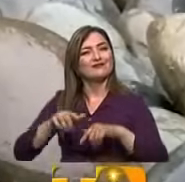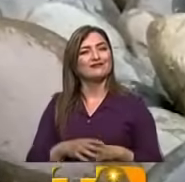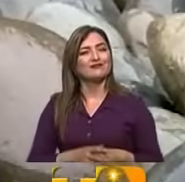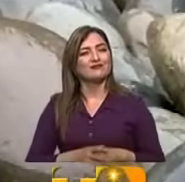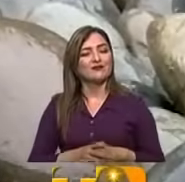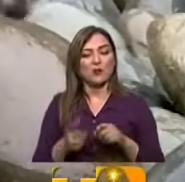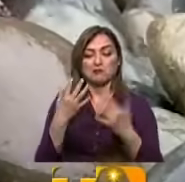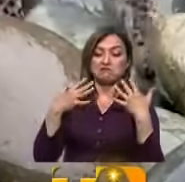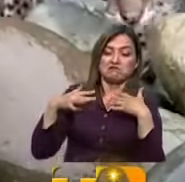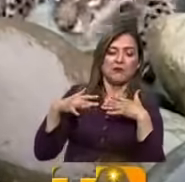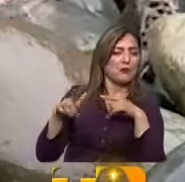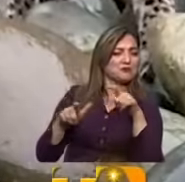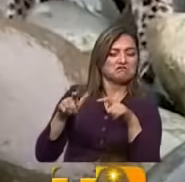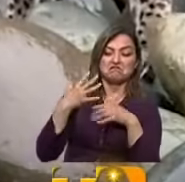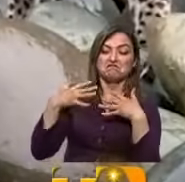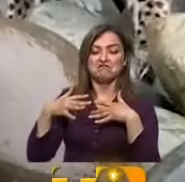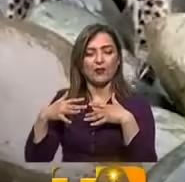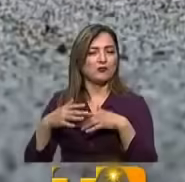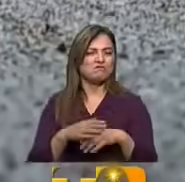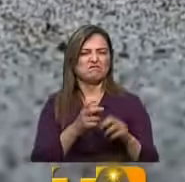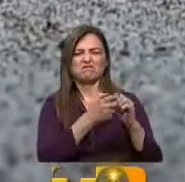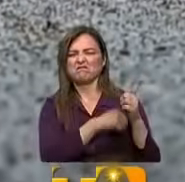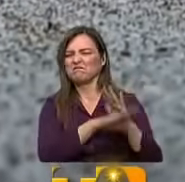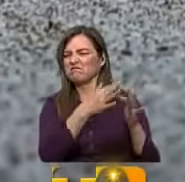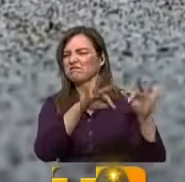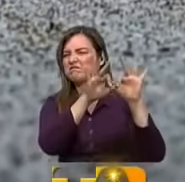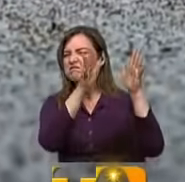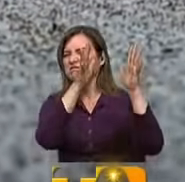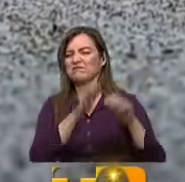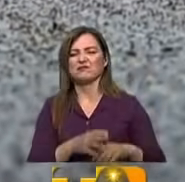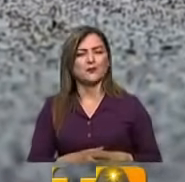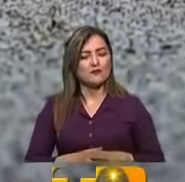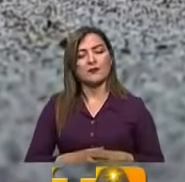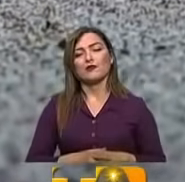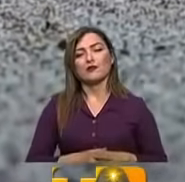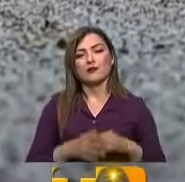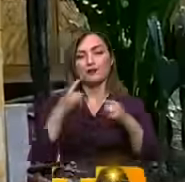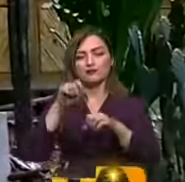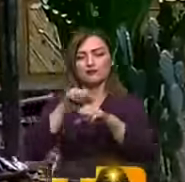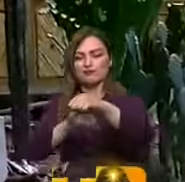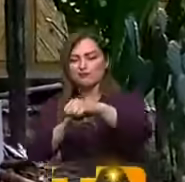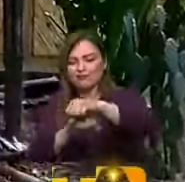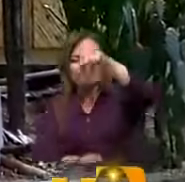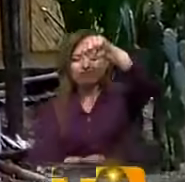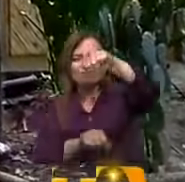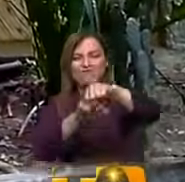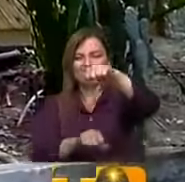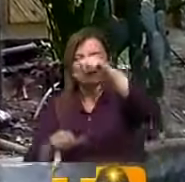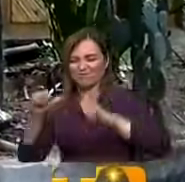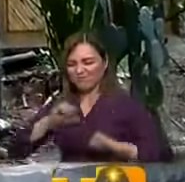pasado desapercibidos por la tan exigente coyuntura. Y esperamos también visibilizar los problemas que sufre la gente